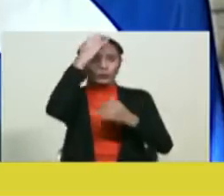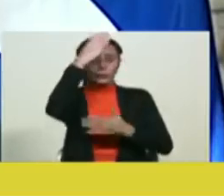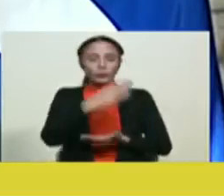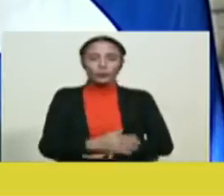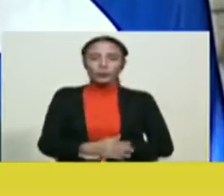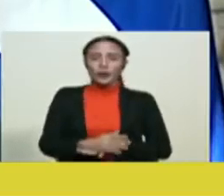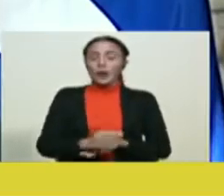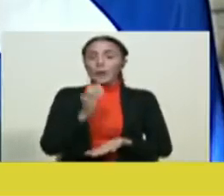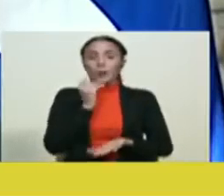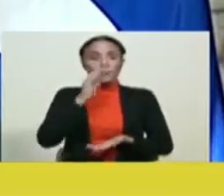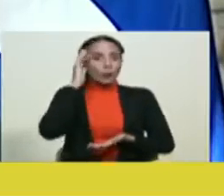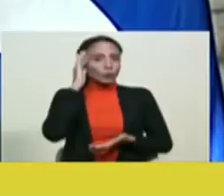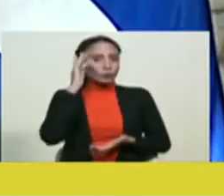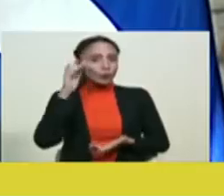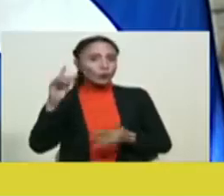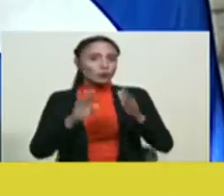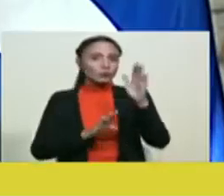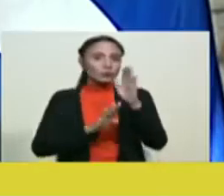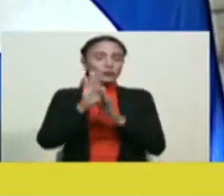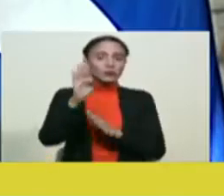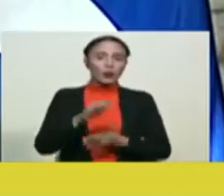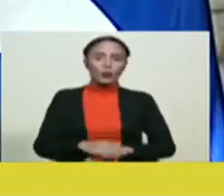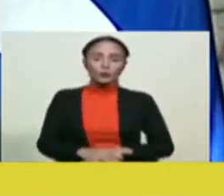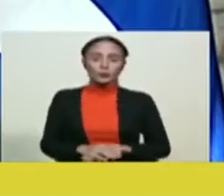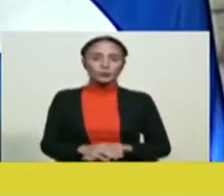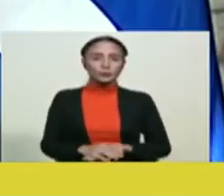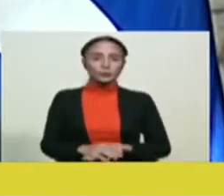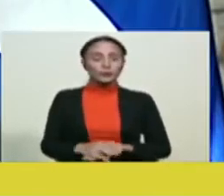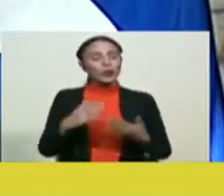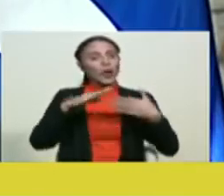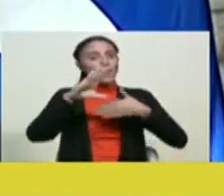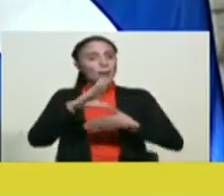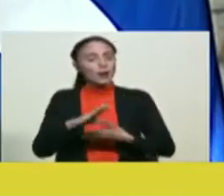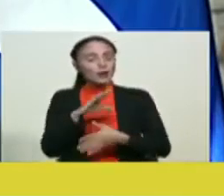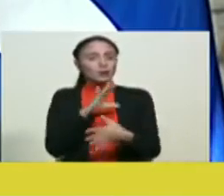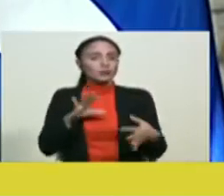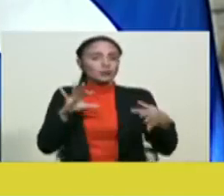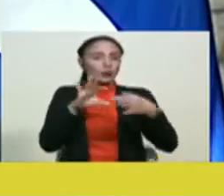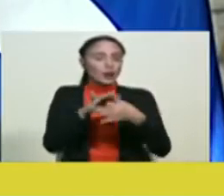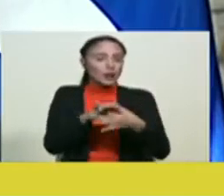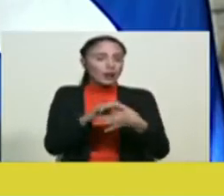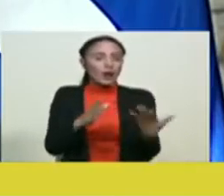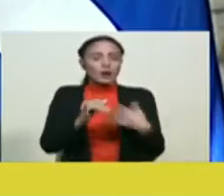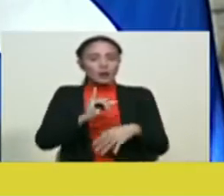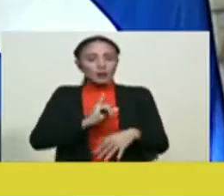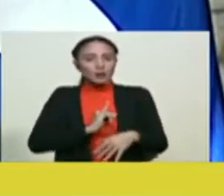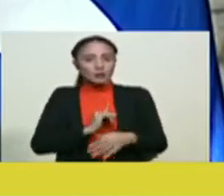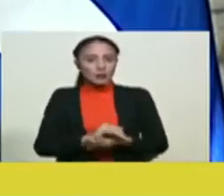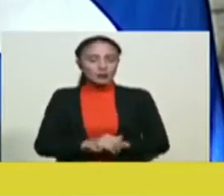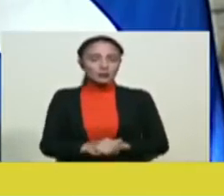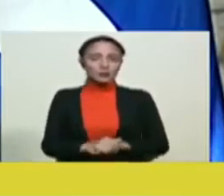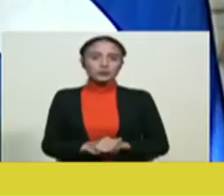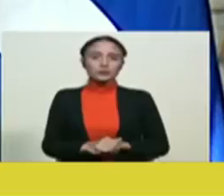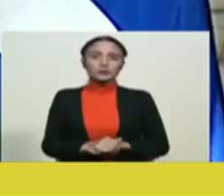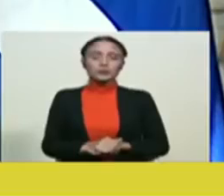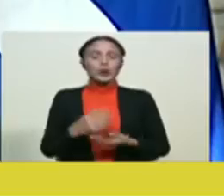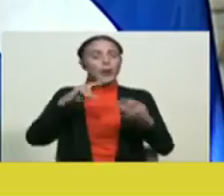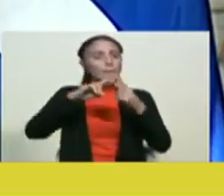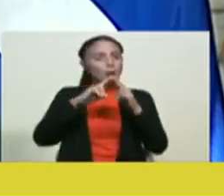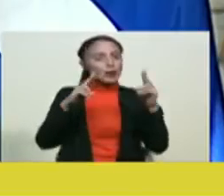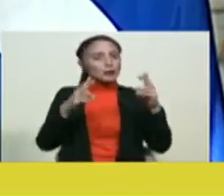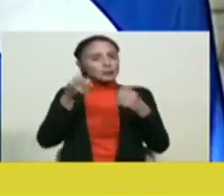están en pleno desarrollo el sueño de una gran américa unida independiente soberana digna en paz